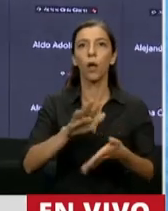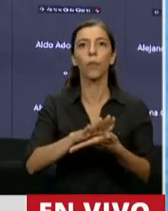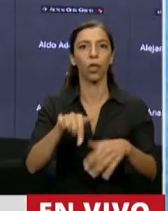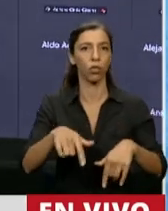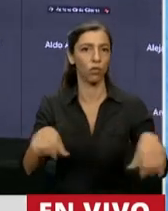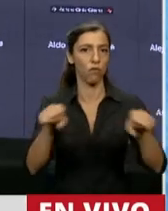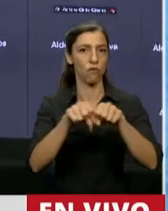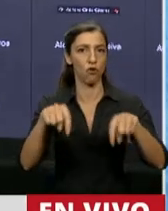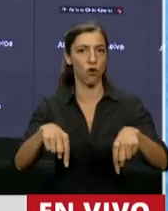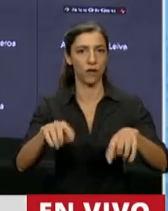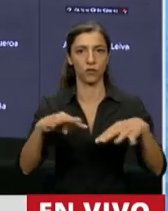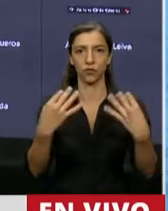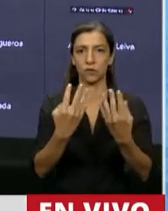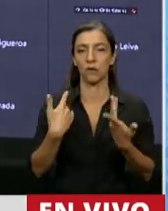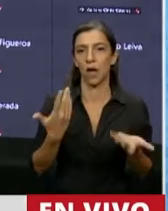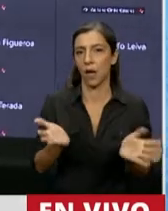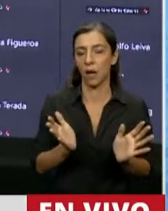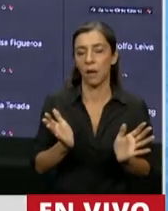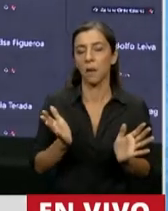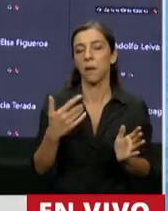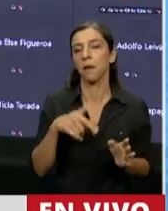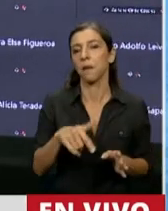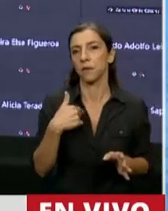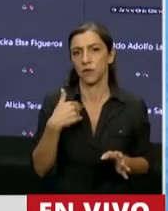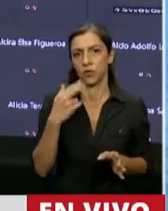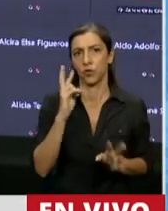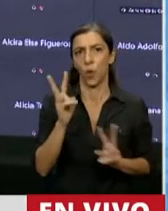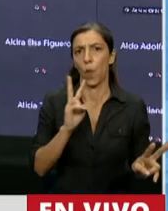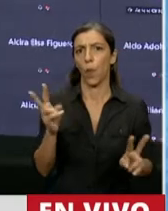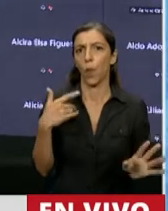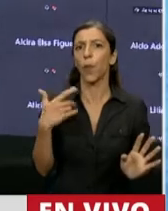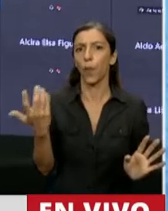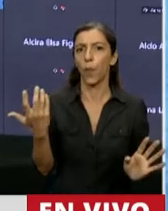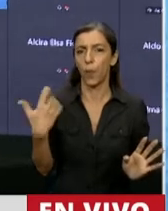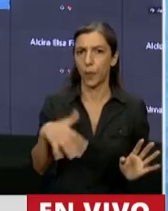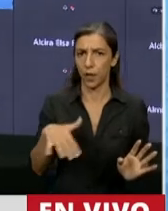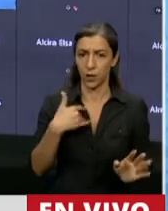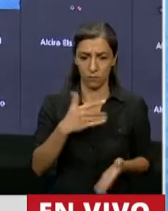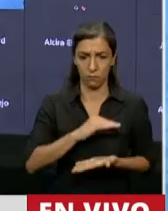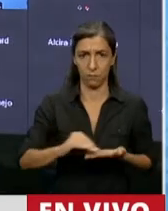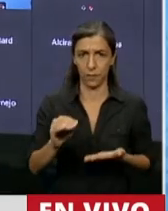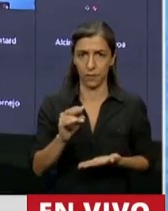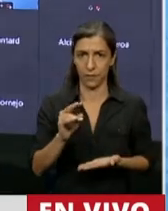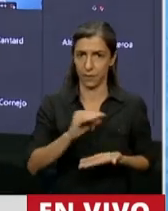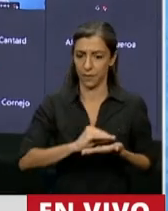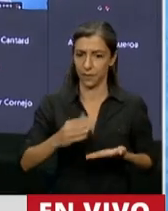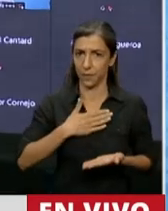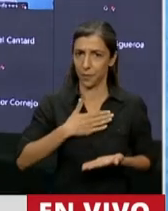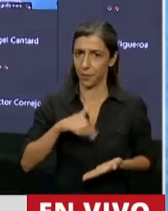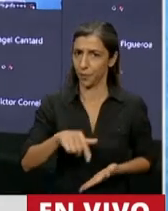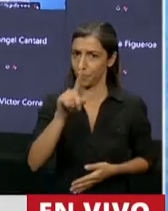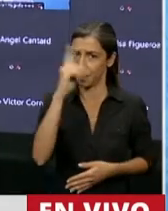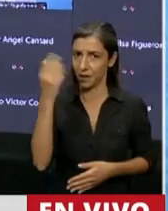limitaciones. He visto agraviado como diputada de la Nación y también como presidente de